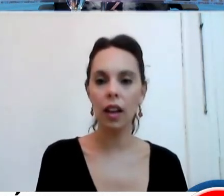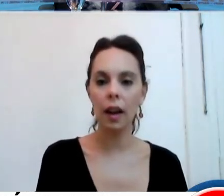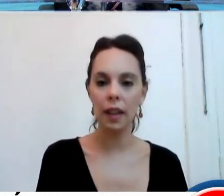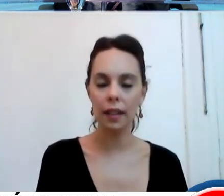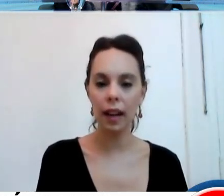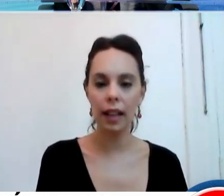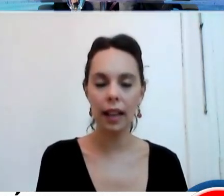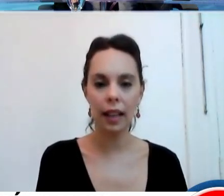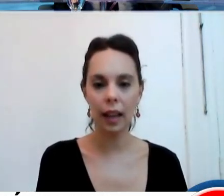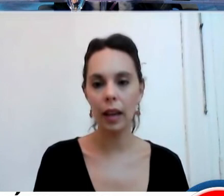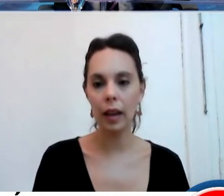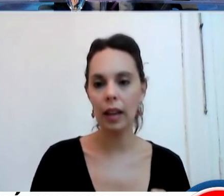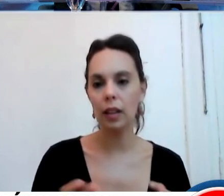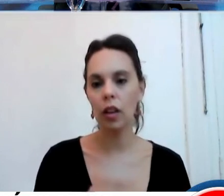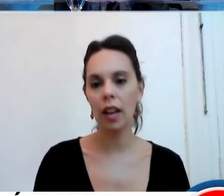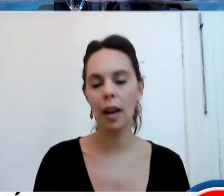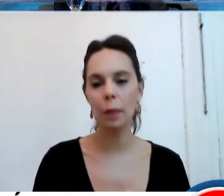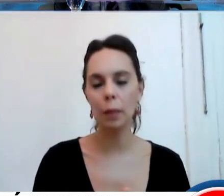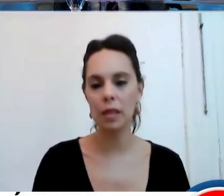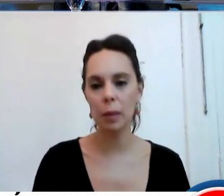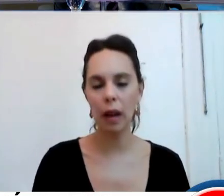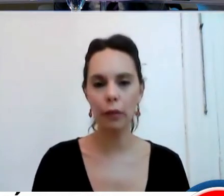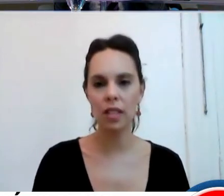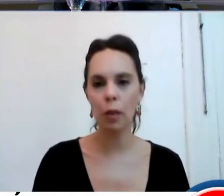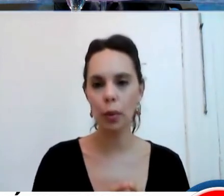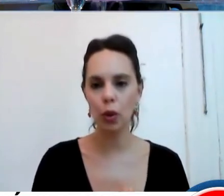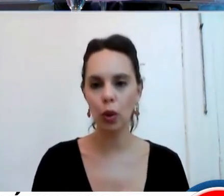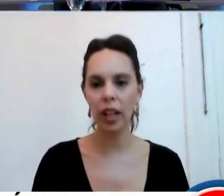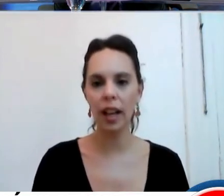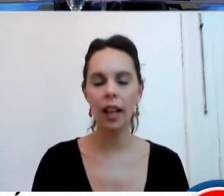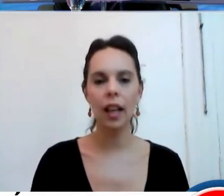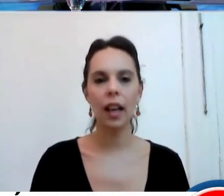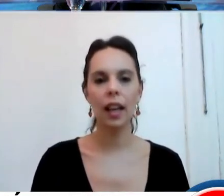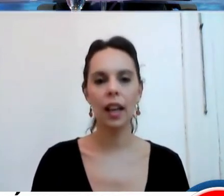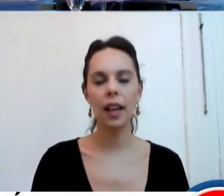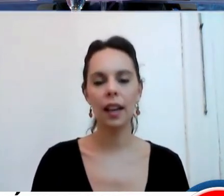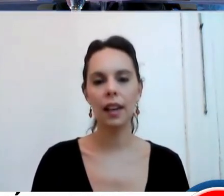En realidad, lo que cabe destacar es que en lo que es la principal fuerza opositora,